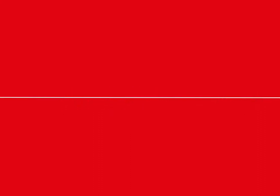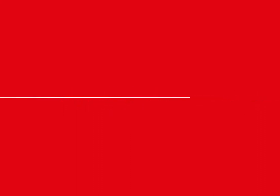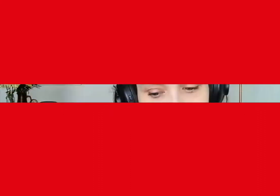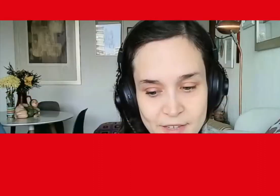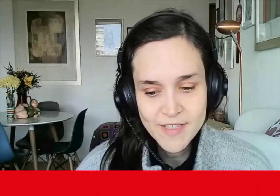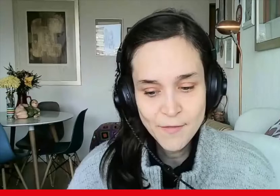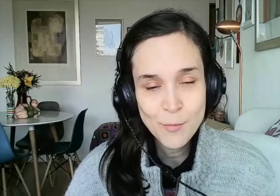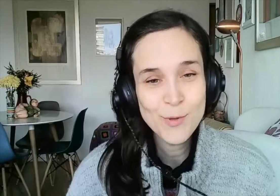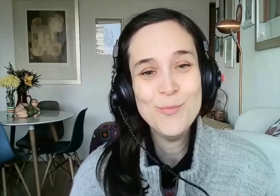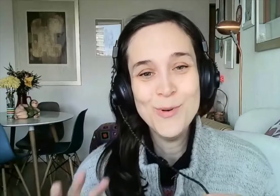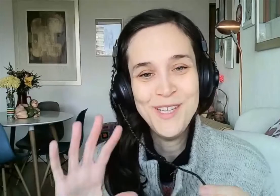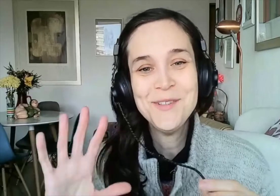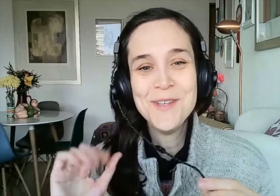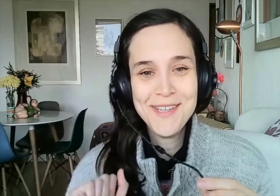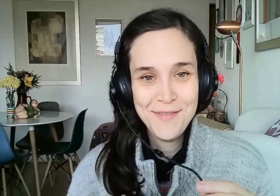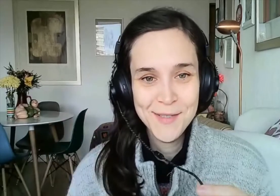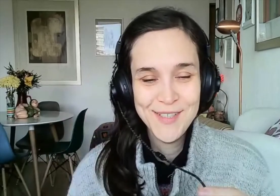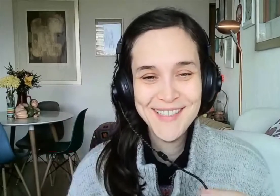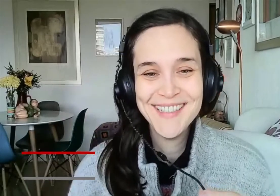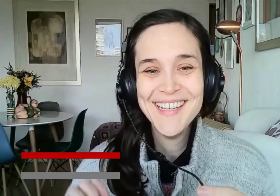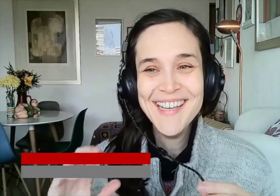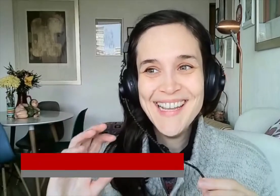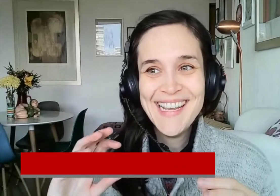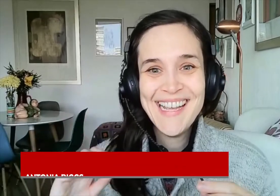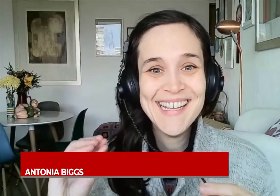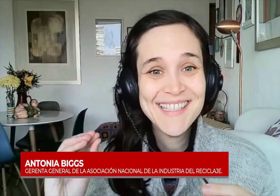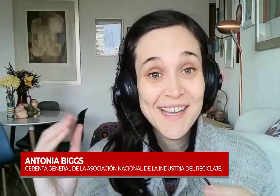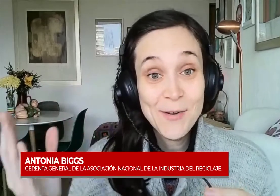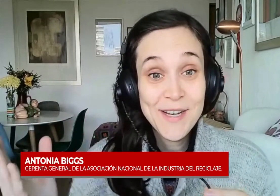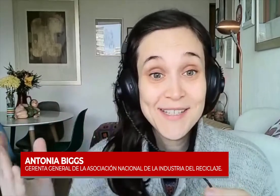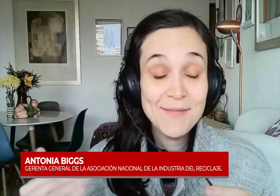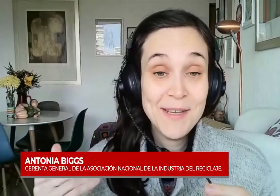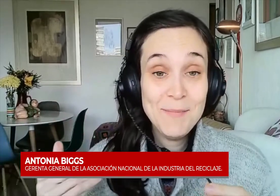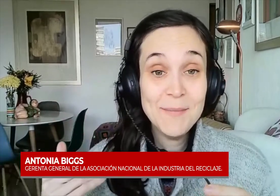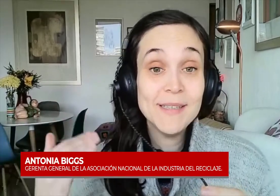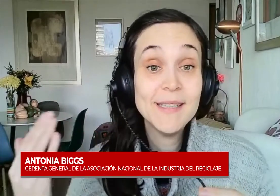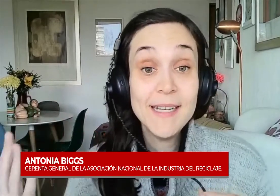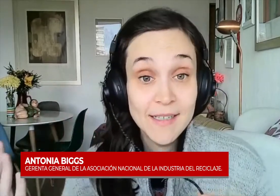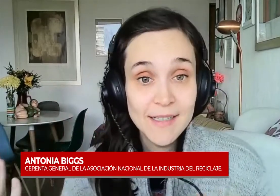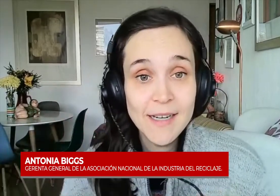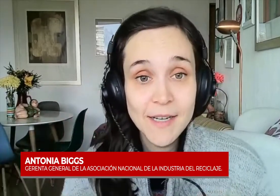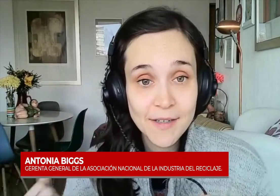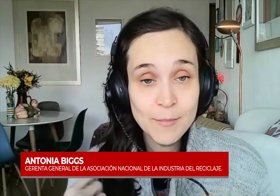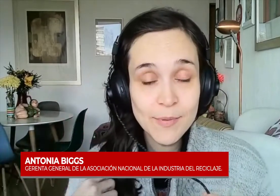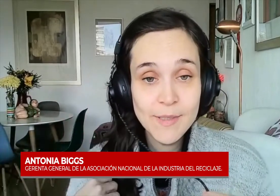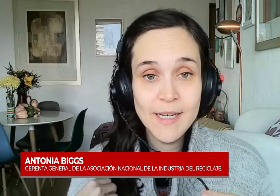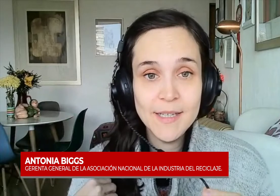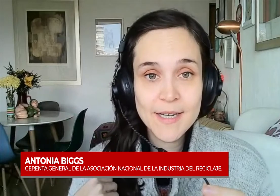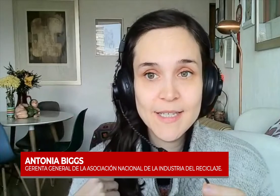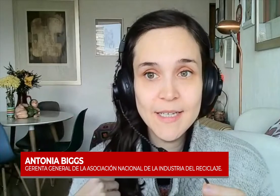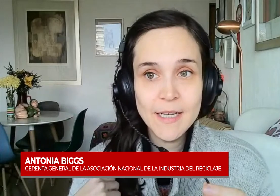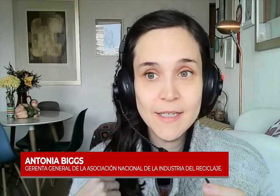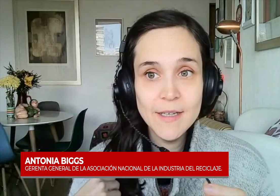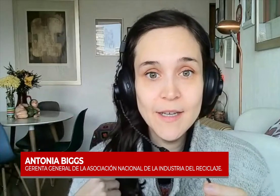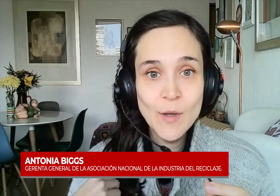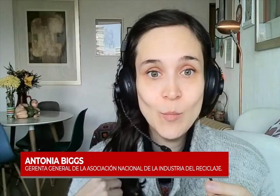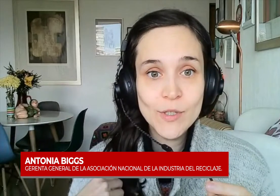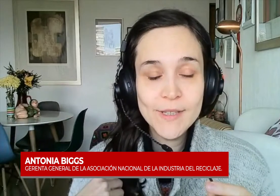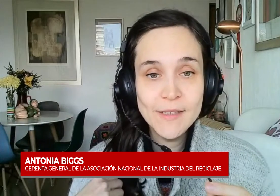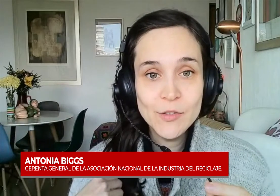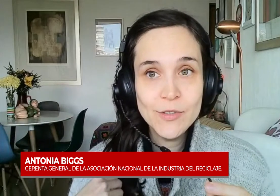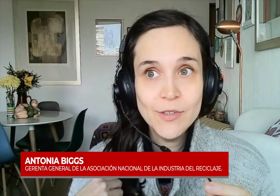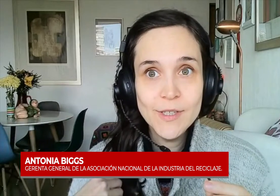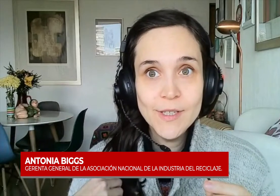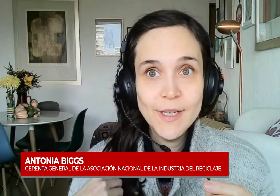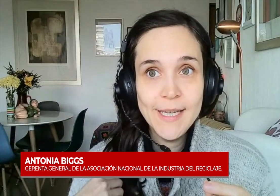el mayor desafío por un bonito desafío es que ahora se va a implementar la ley red la ley de reciclaje